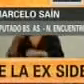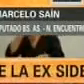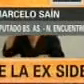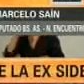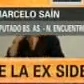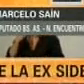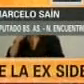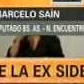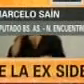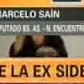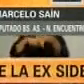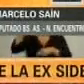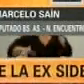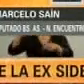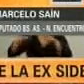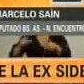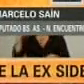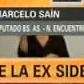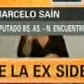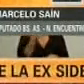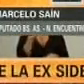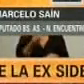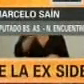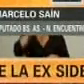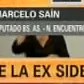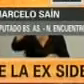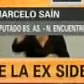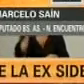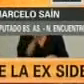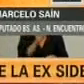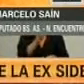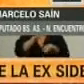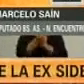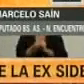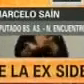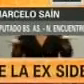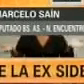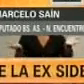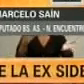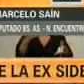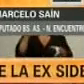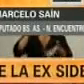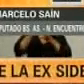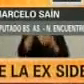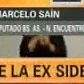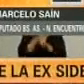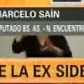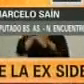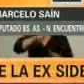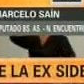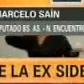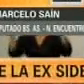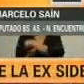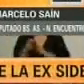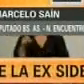de Inteligencia está íntimamente vinculada con el traspaso de la Facultad de Observaciones Judiciales a la esfera del Ministerio Público Fiscal,